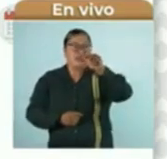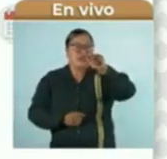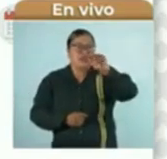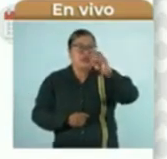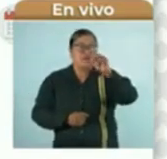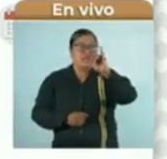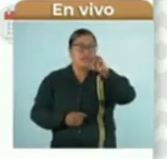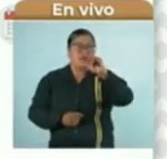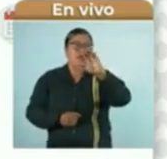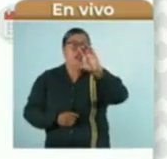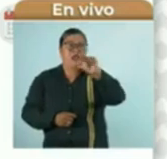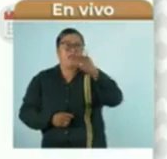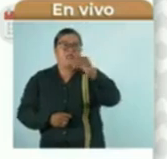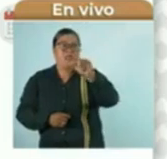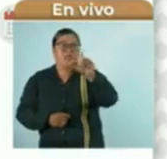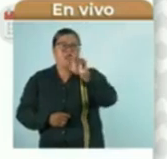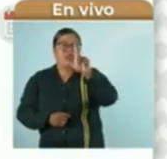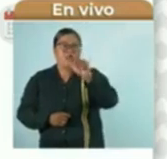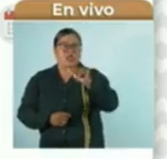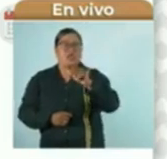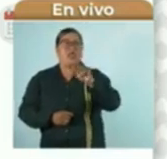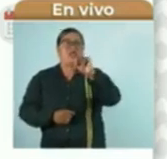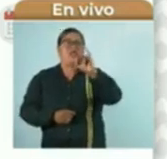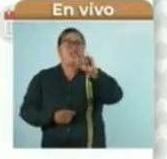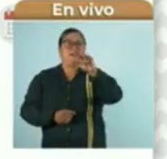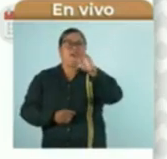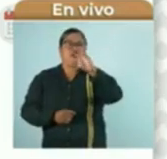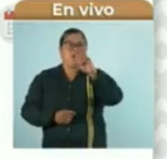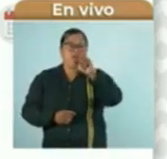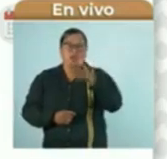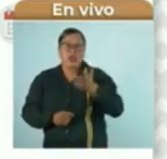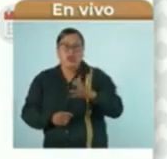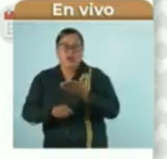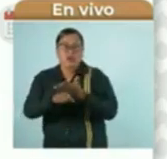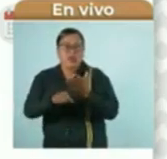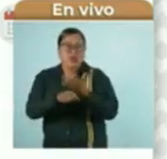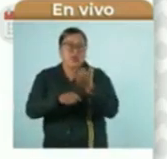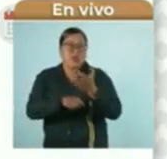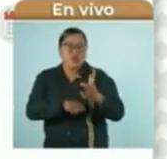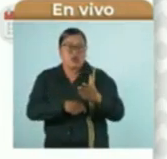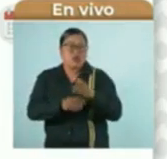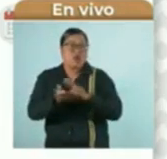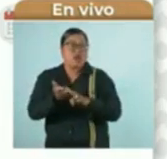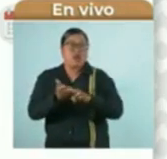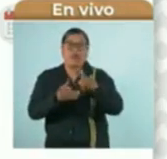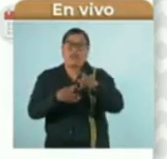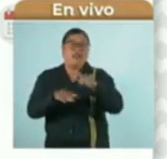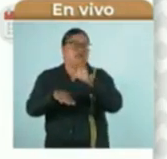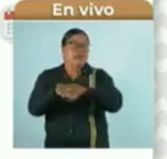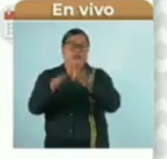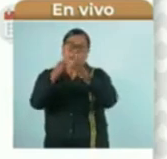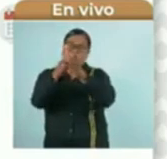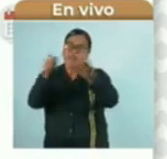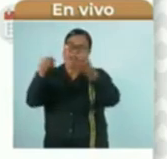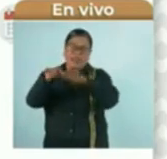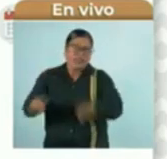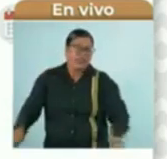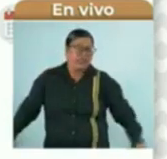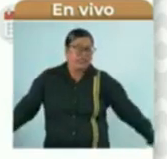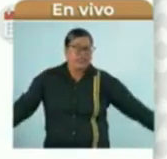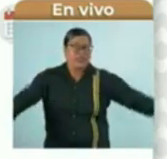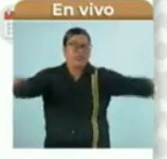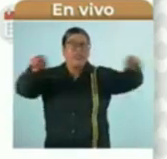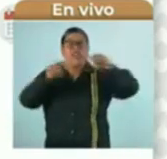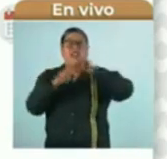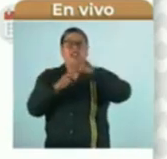Asunción la chicila la silvícola Río Blanco es una finca muy grande en la en la en